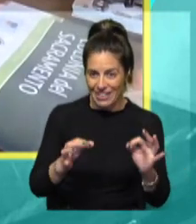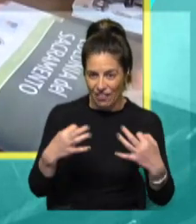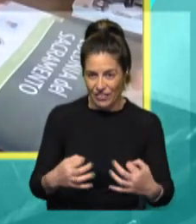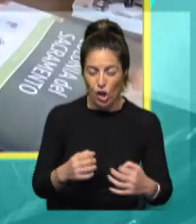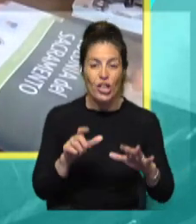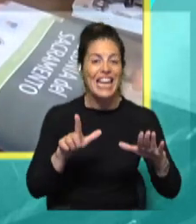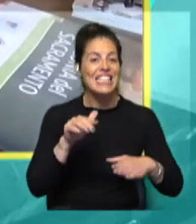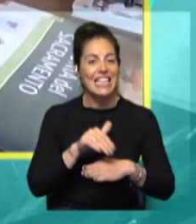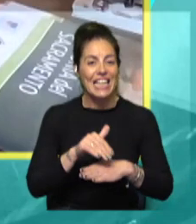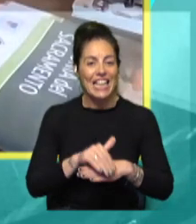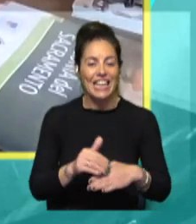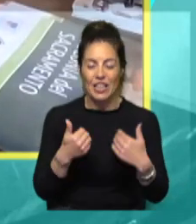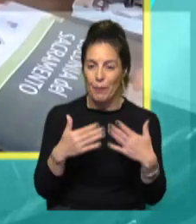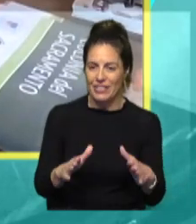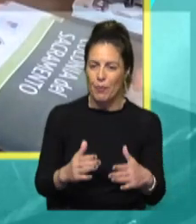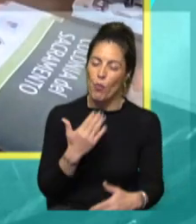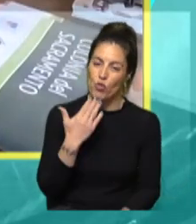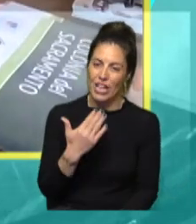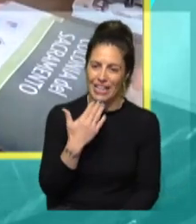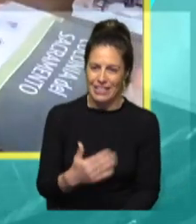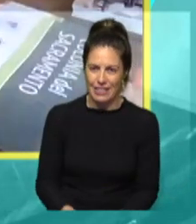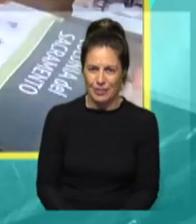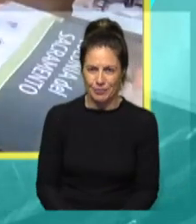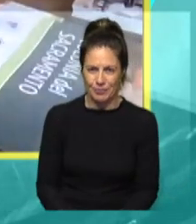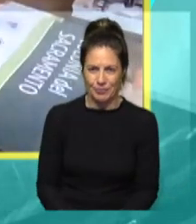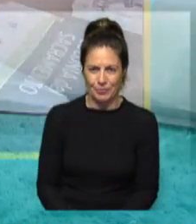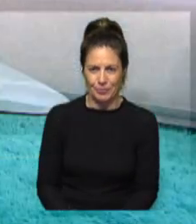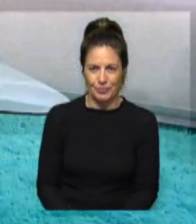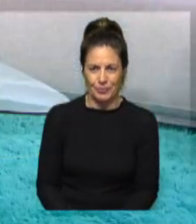a las 19 horas comenzamos. Muchísimas gracias. Muchas gracias. A ustedes. ¿Sabes que yo me